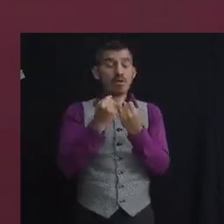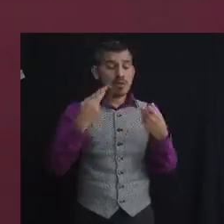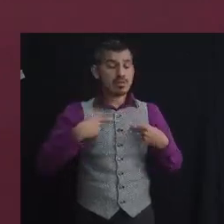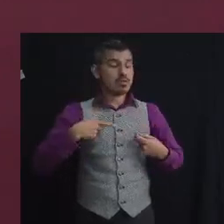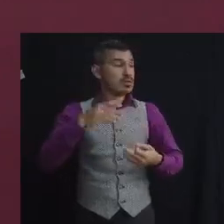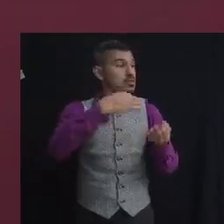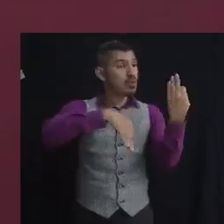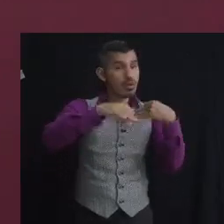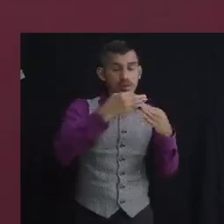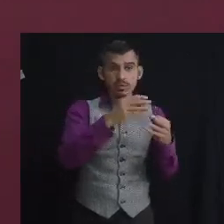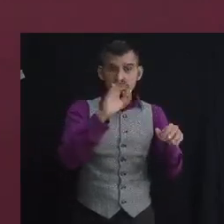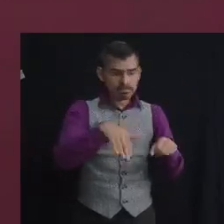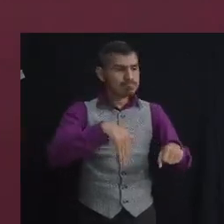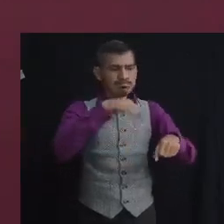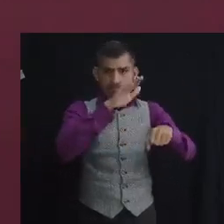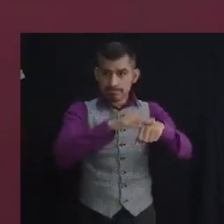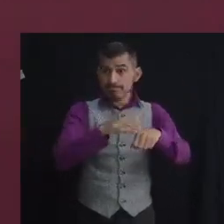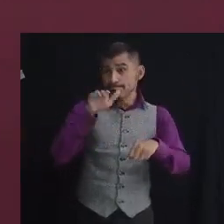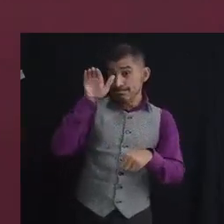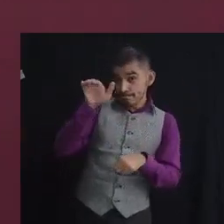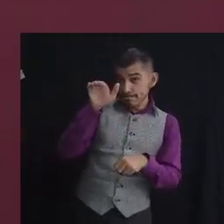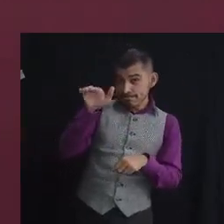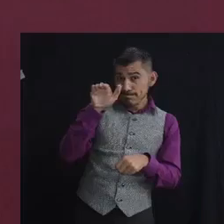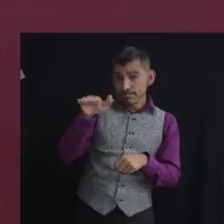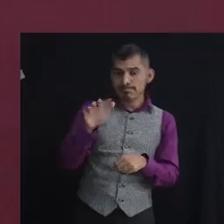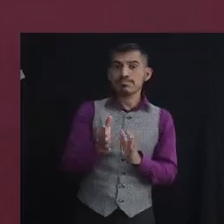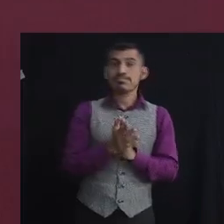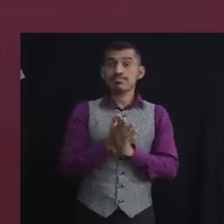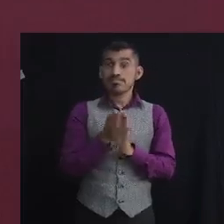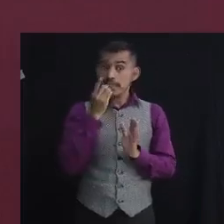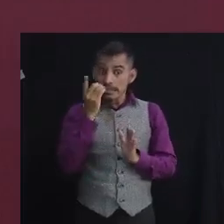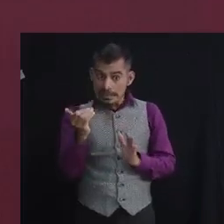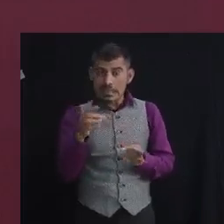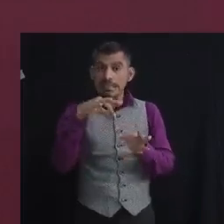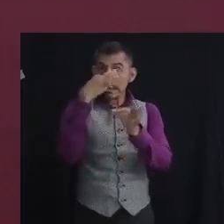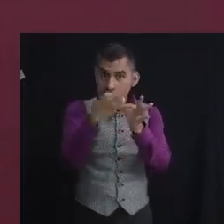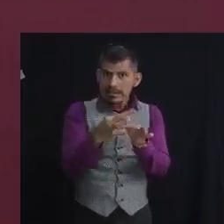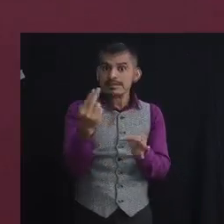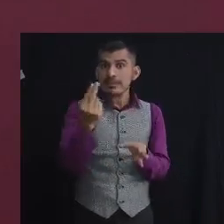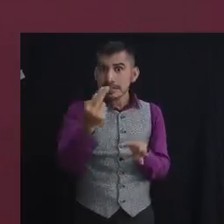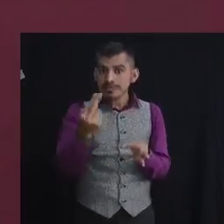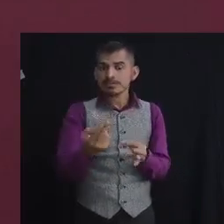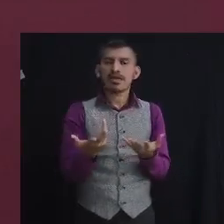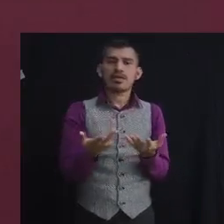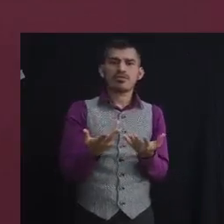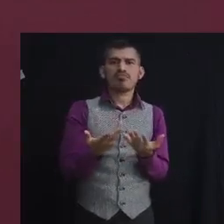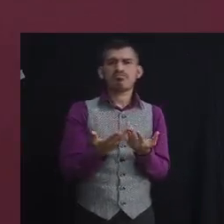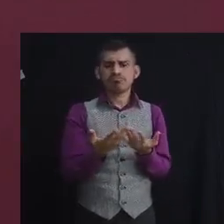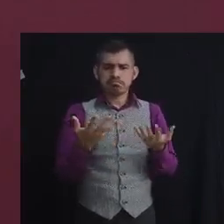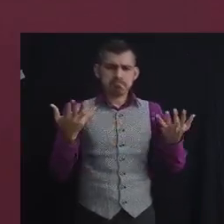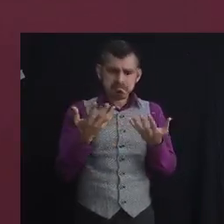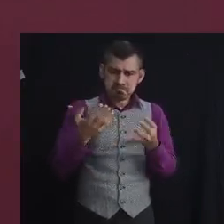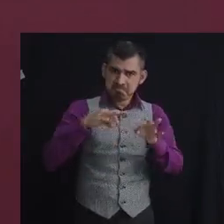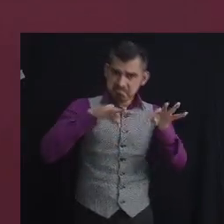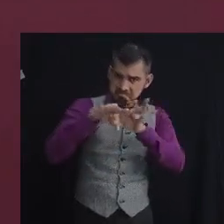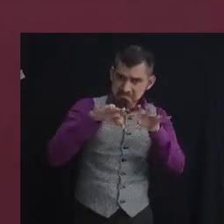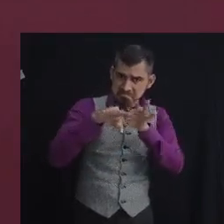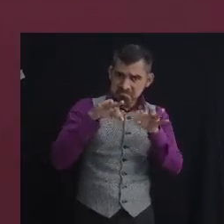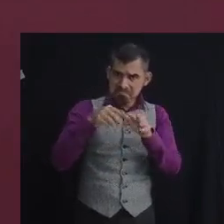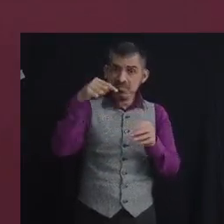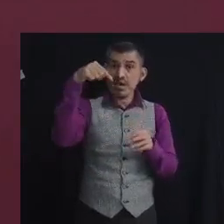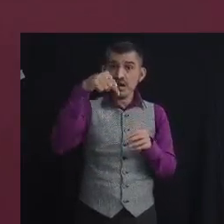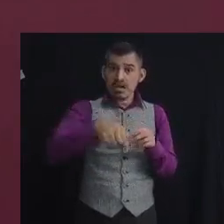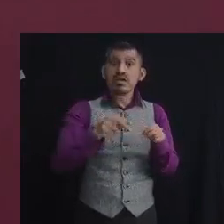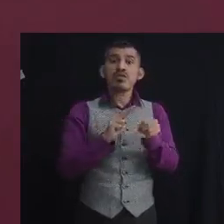exigir a quienes vienen tras nosotros la consolidación de estos mecanismos de medición de desempeño en pro